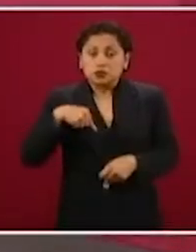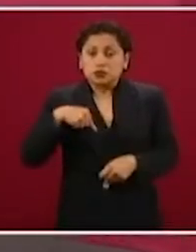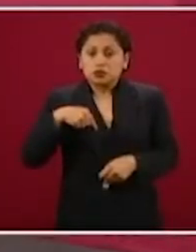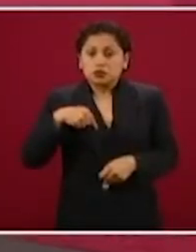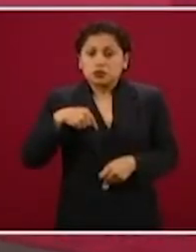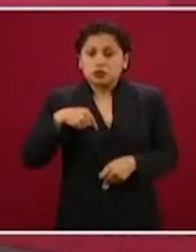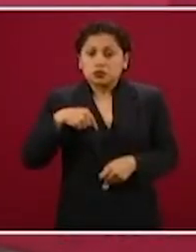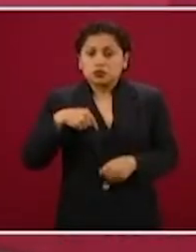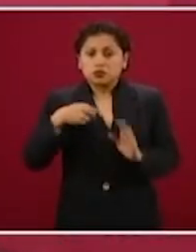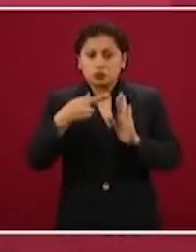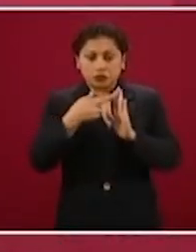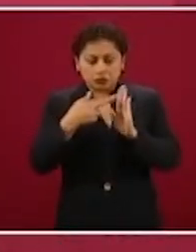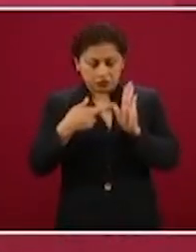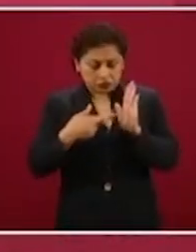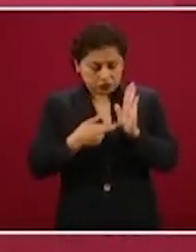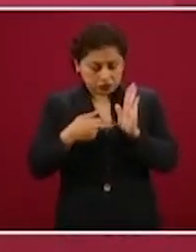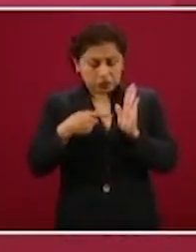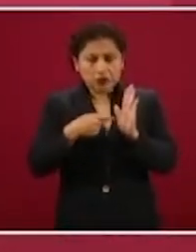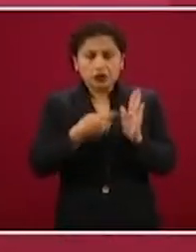¿sí?, sanitarias,